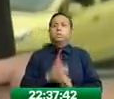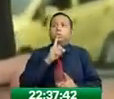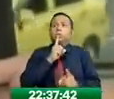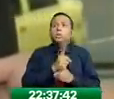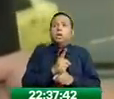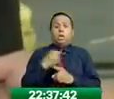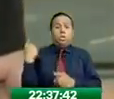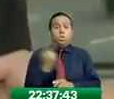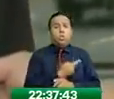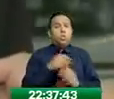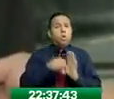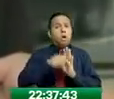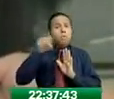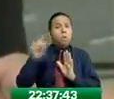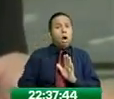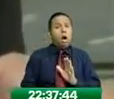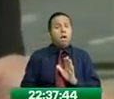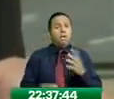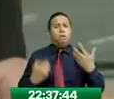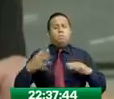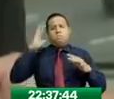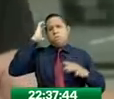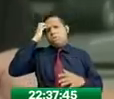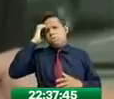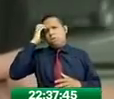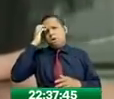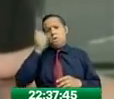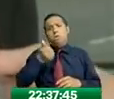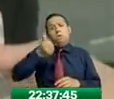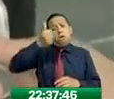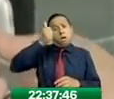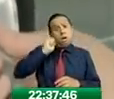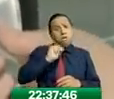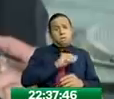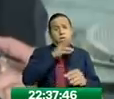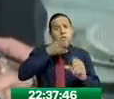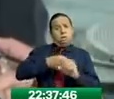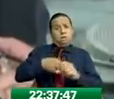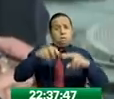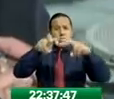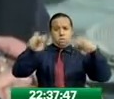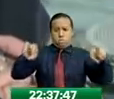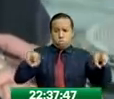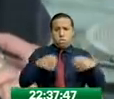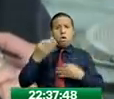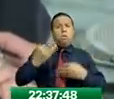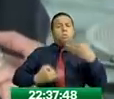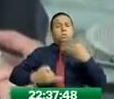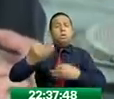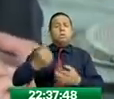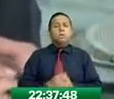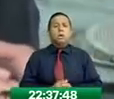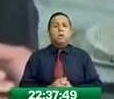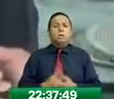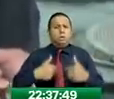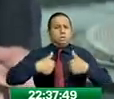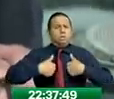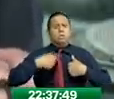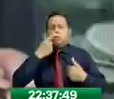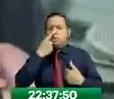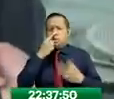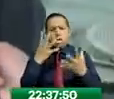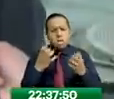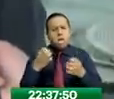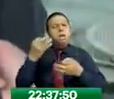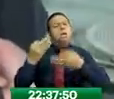estamos preocupados, sobre todo los que estuvimos ayer en la sala con el señor, con el doctor Paulo Caña. A mí me interesa que se haga la audiencia, yo quiero que se